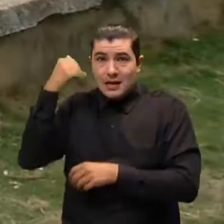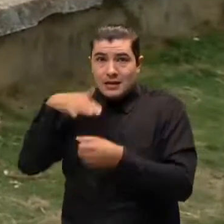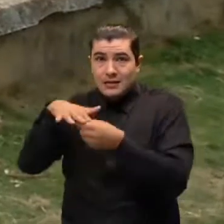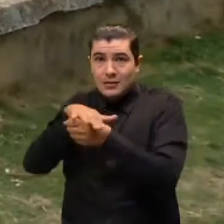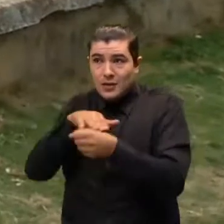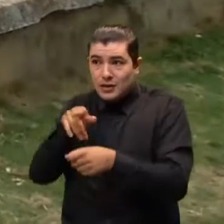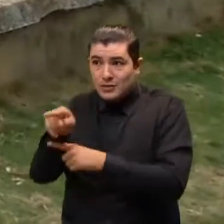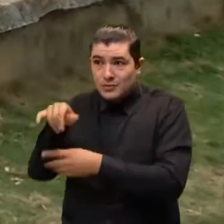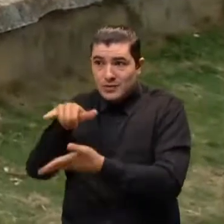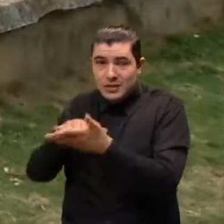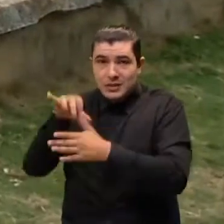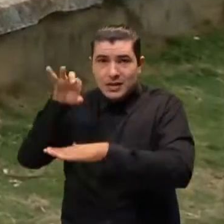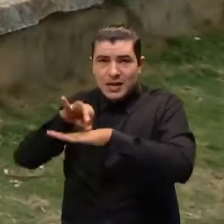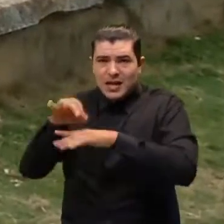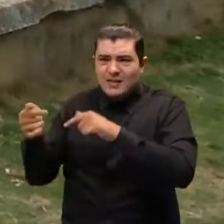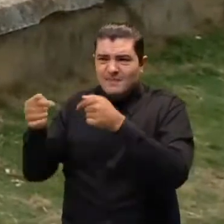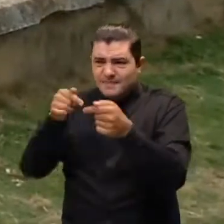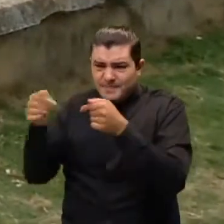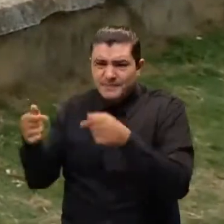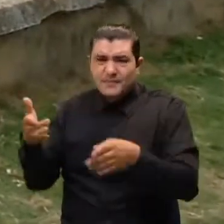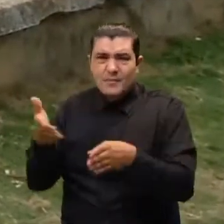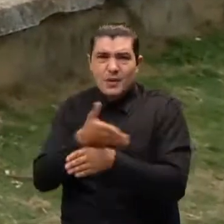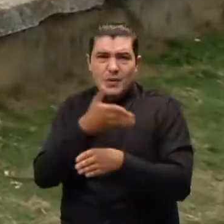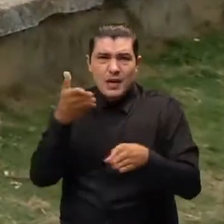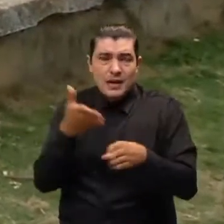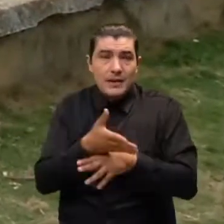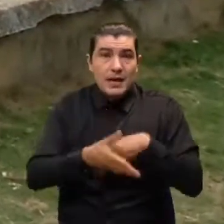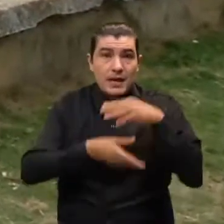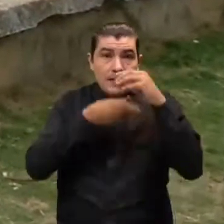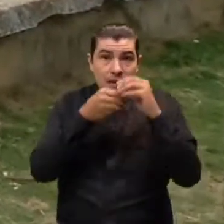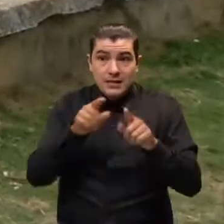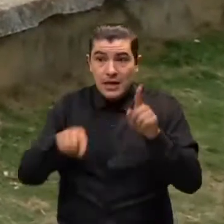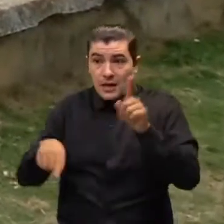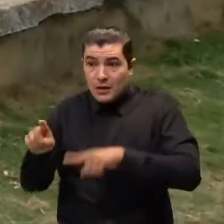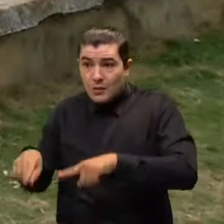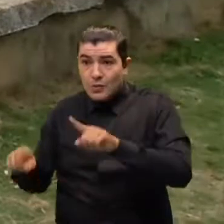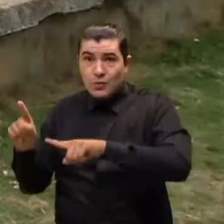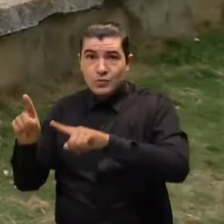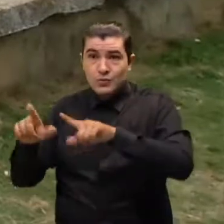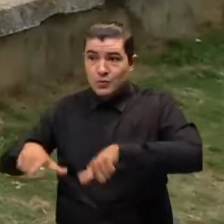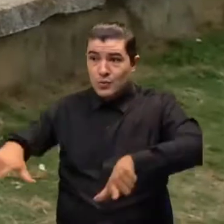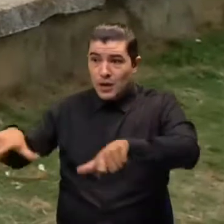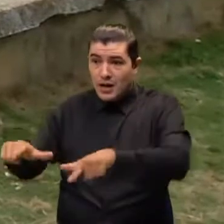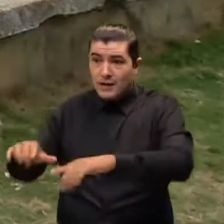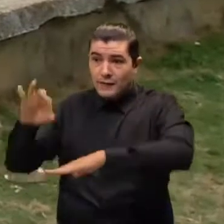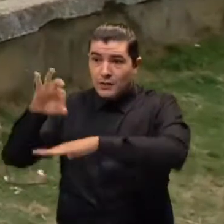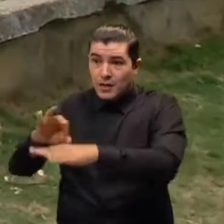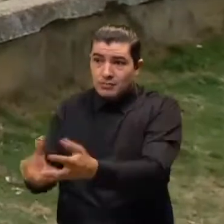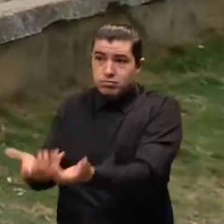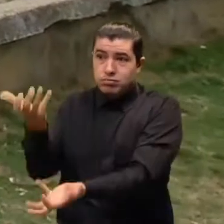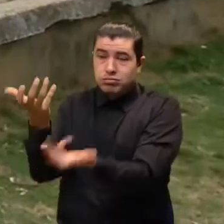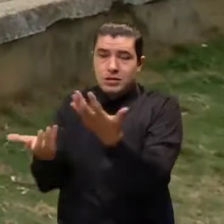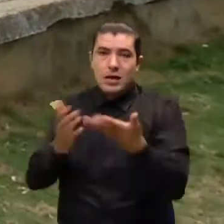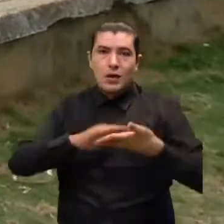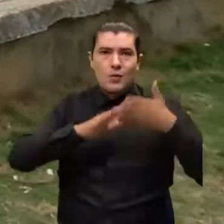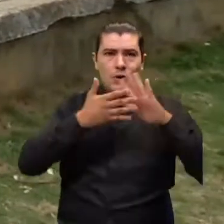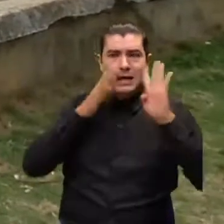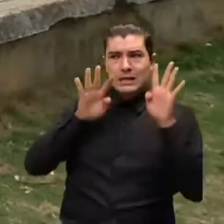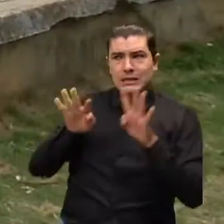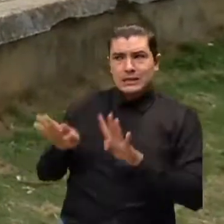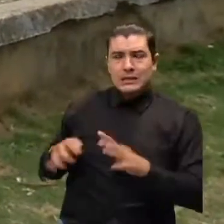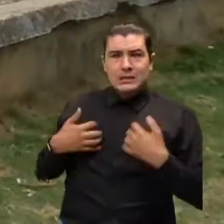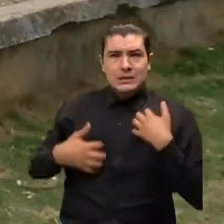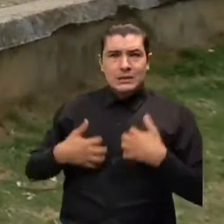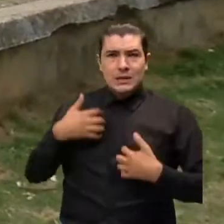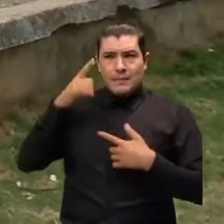situaciones, en donde los conflictos, los enfrentamientos e incluso la quema de algunos de estos establecimientos, pues los tienes a ellos aquí, en esta zona,